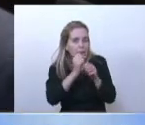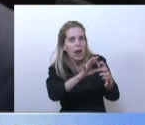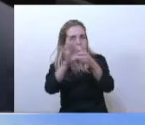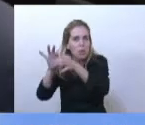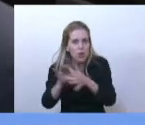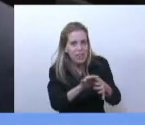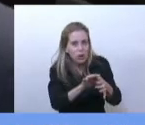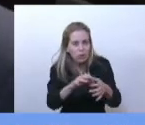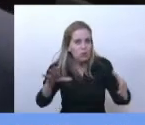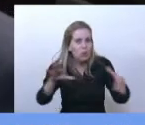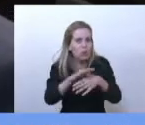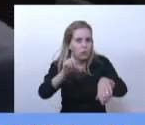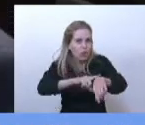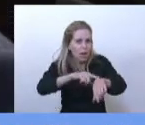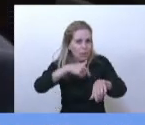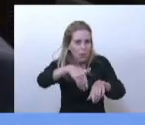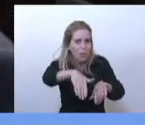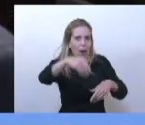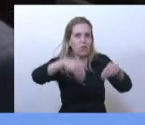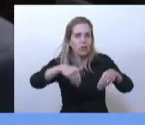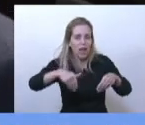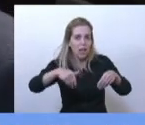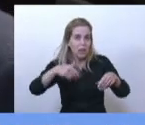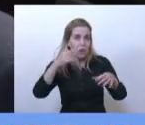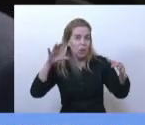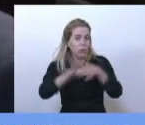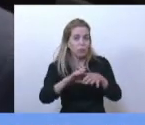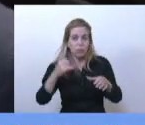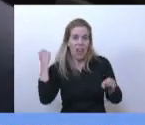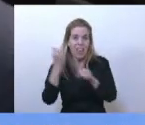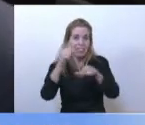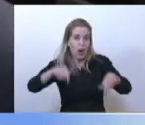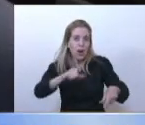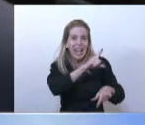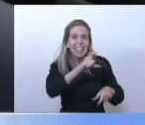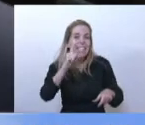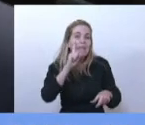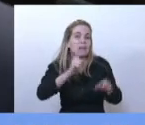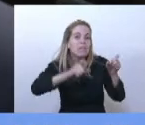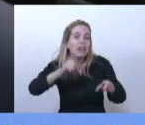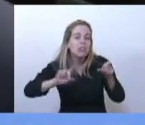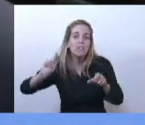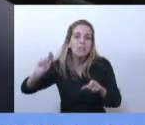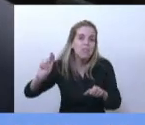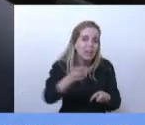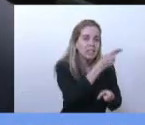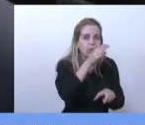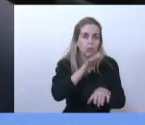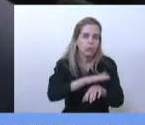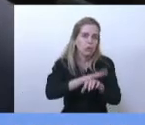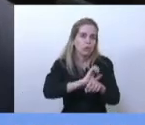y en esta tragedia en estos 100 mil fallecidos que contamos en la argentina todos tenemos